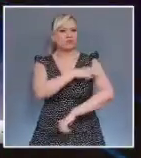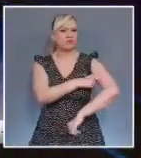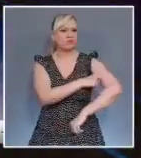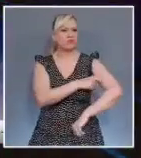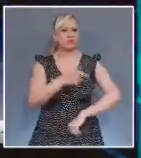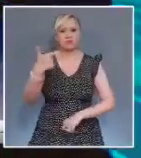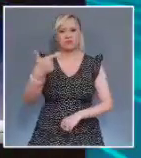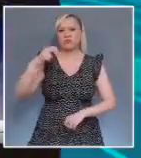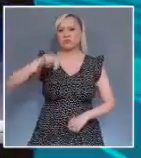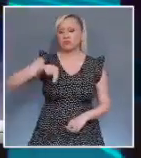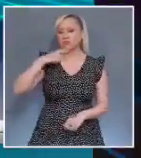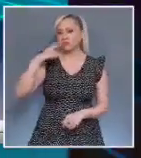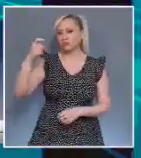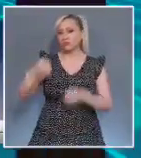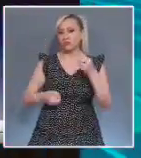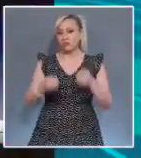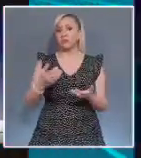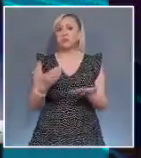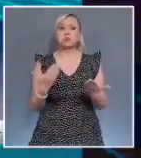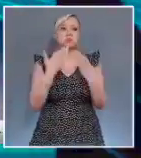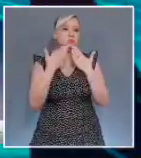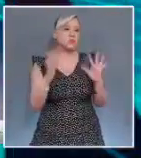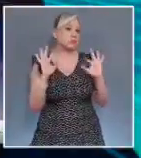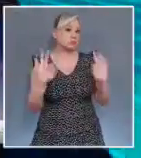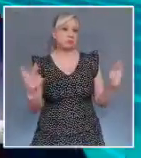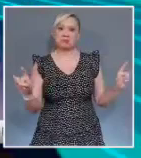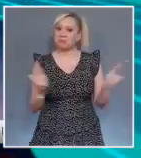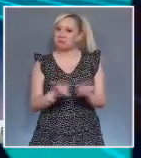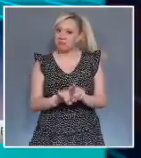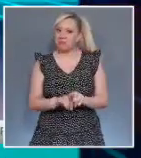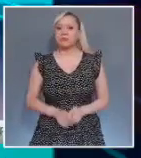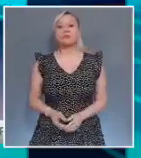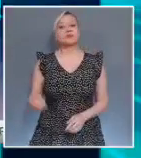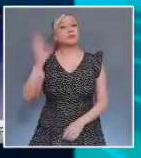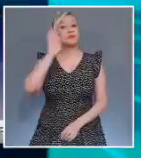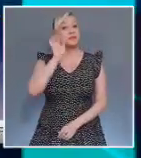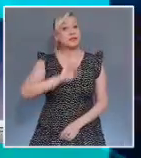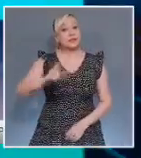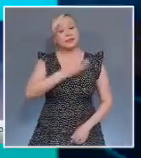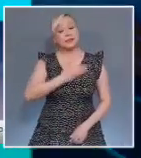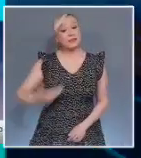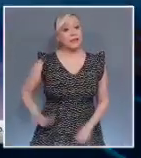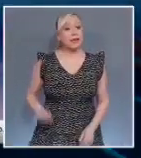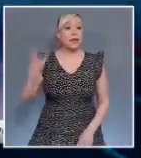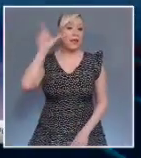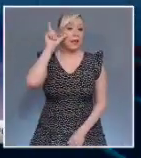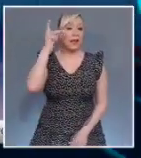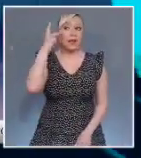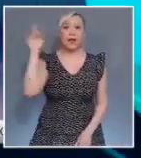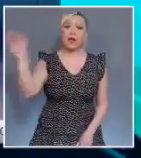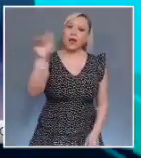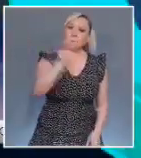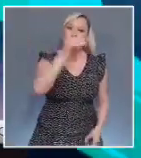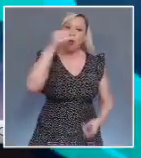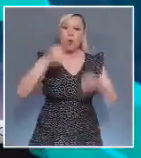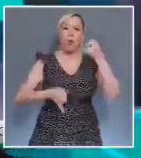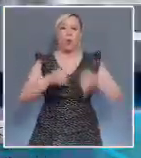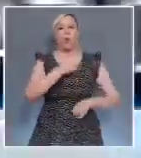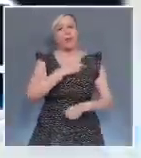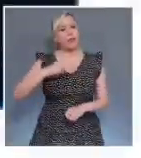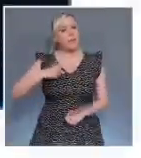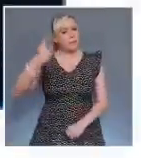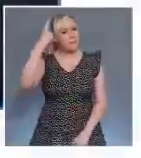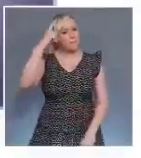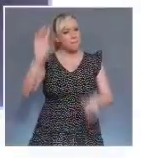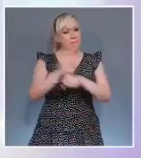La ministra presidenta Norma Lucía Piña llamó a los juzgadores a actuar con honestidad en beneficio de la sociedad.